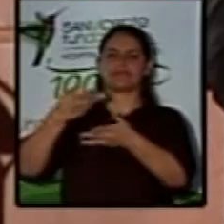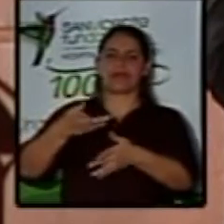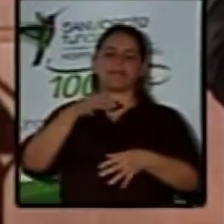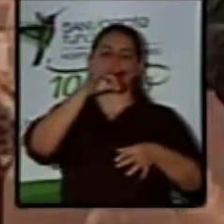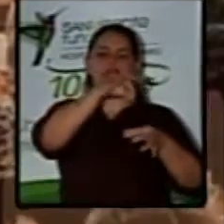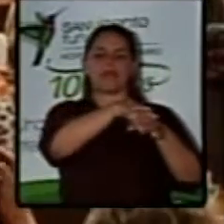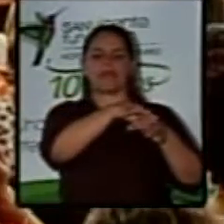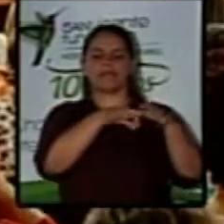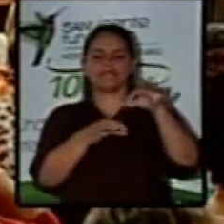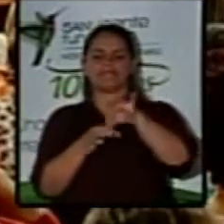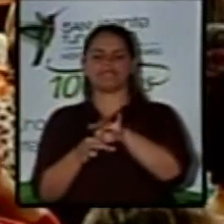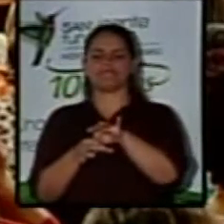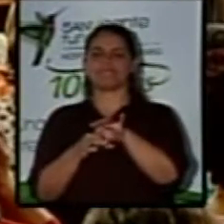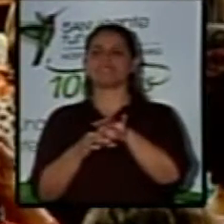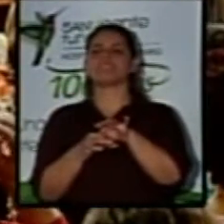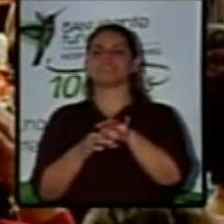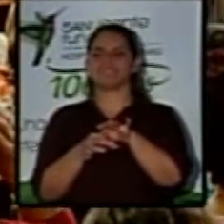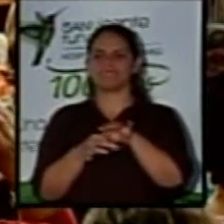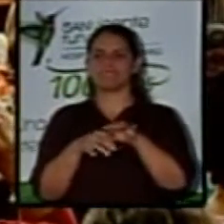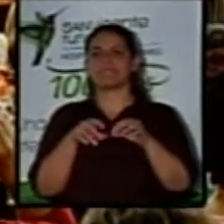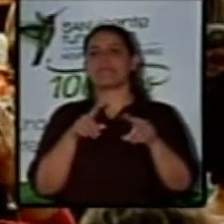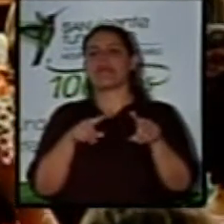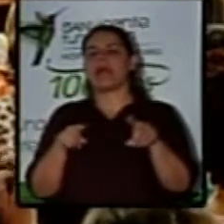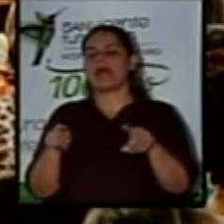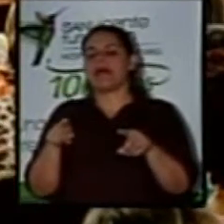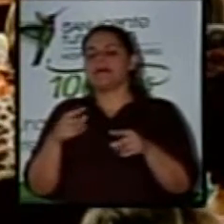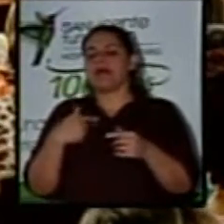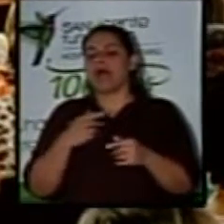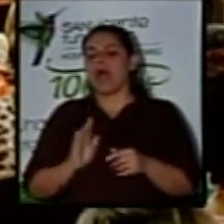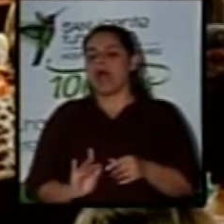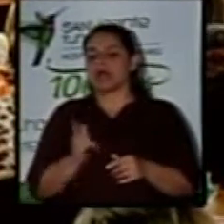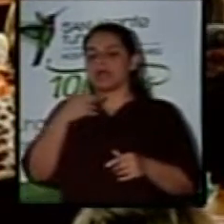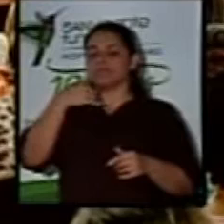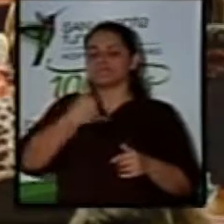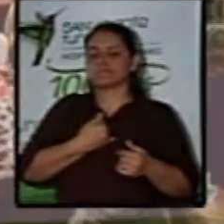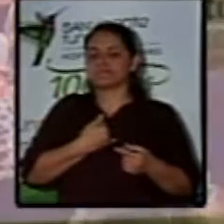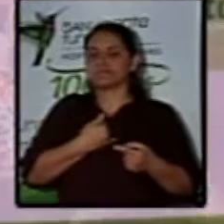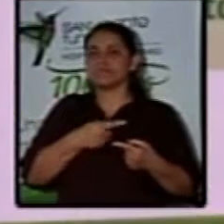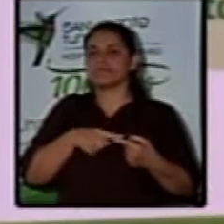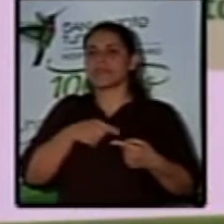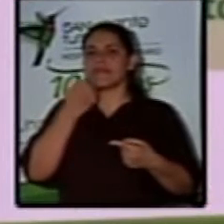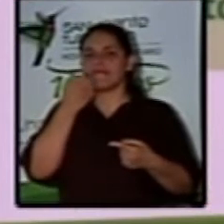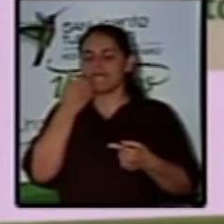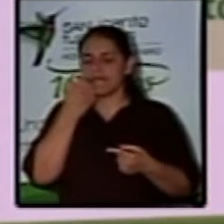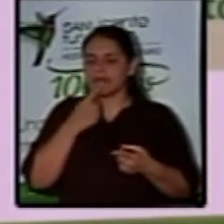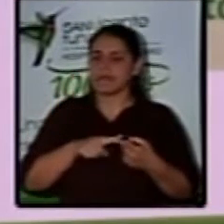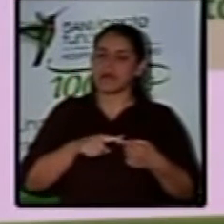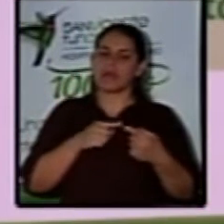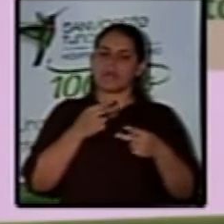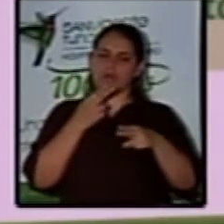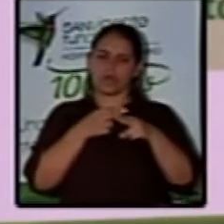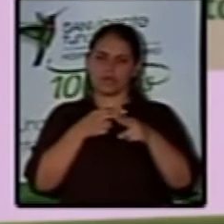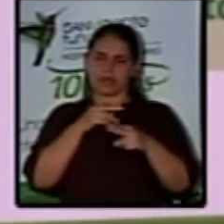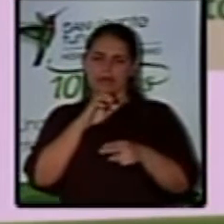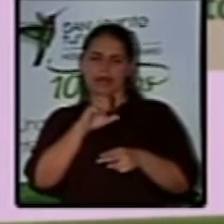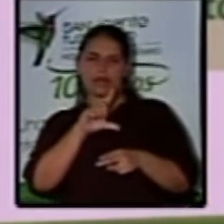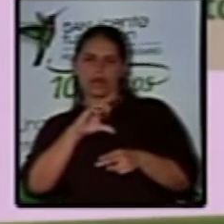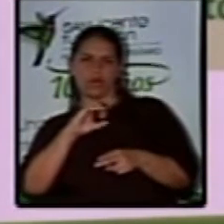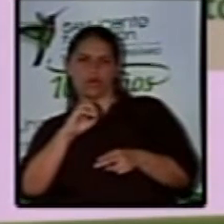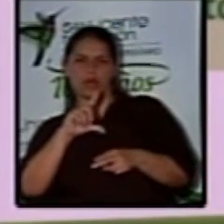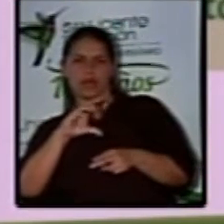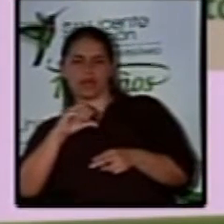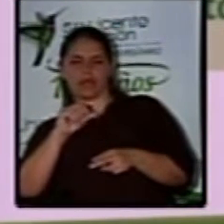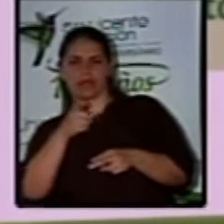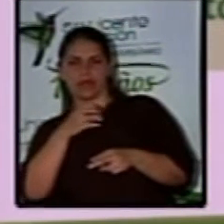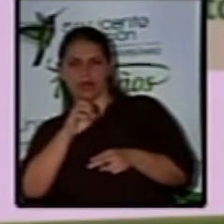estamos predispuestos a la enfermedad. ¿A qué? A que haya una alteración en la formación del colágeno, de la elastina y de la pared venosa y